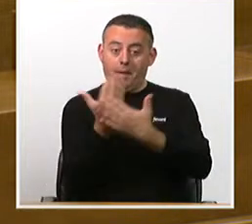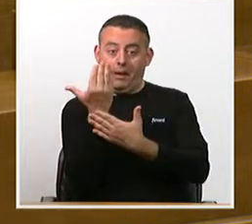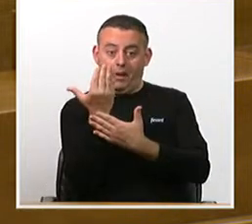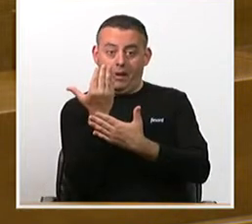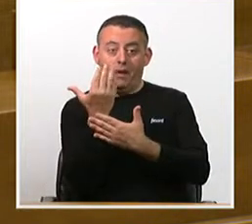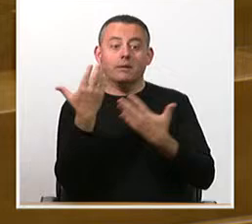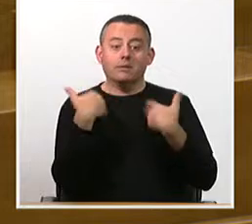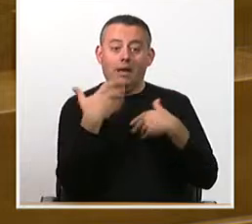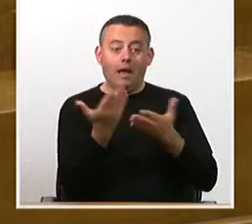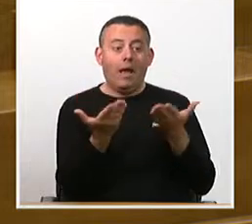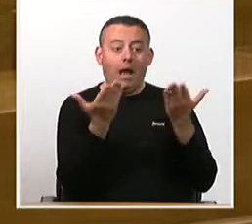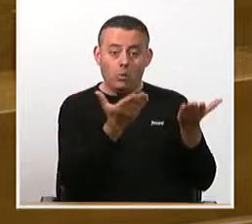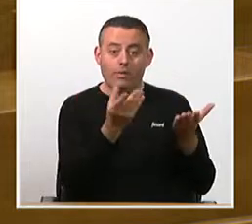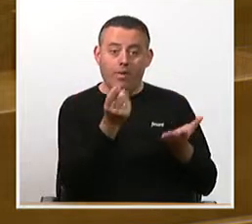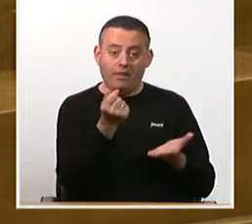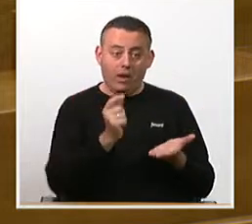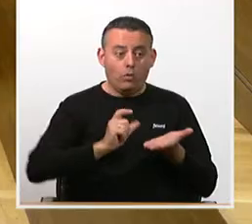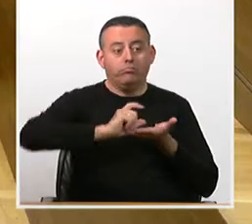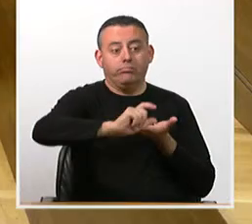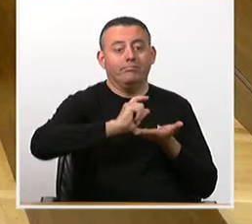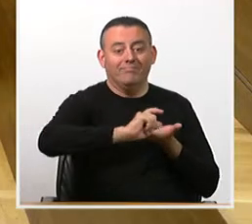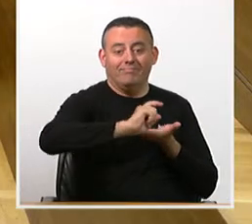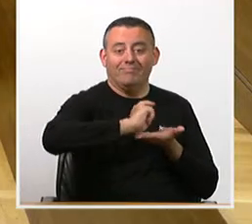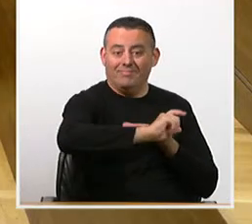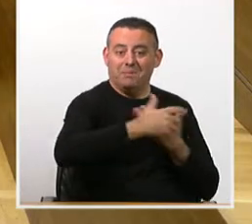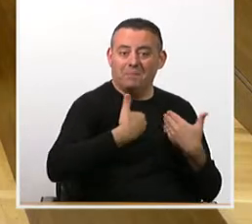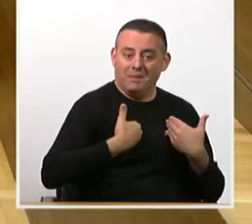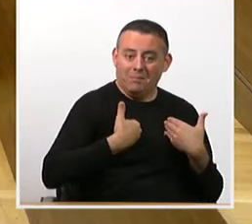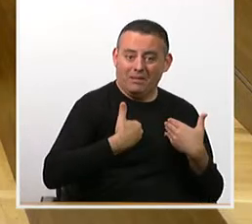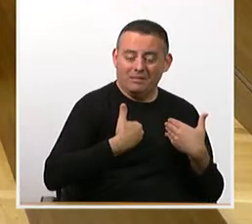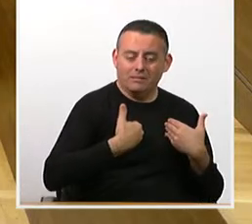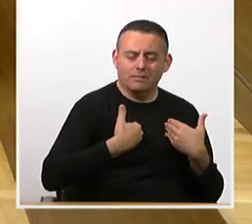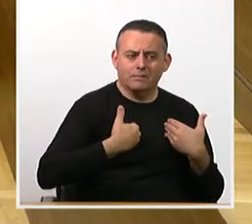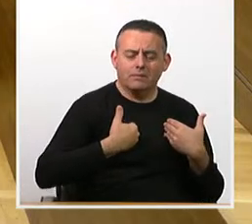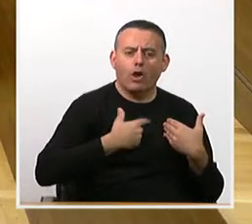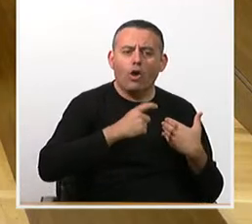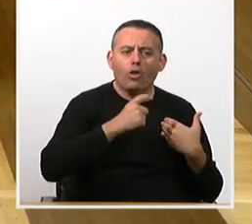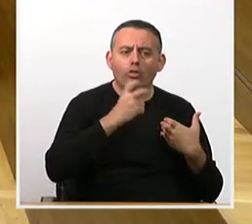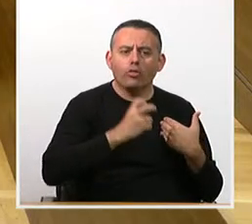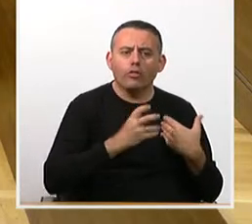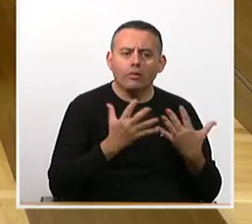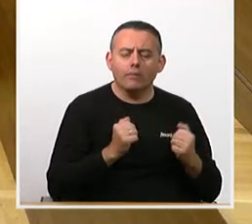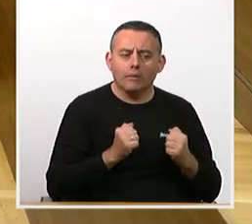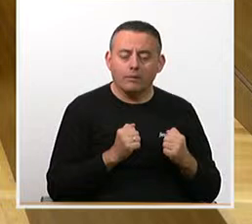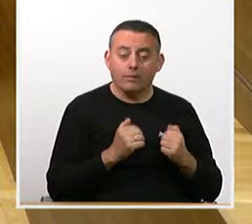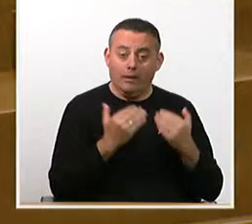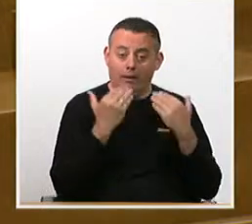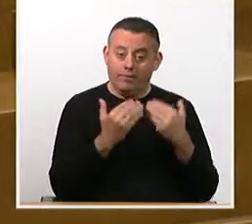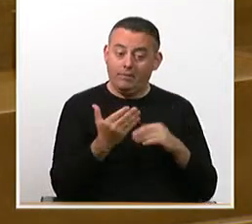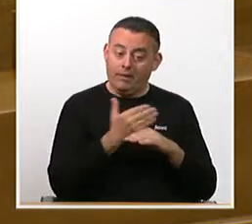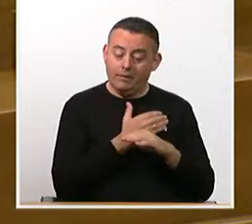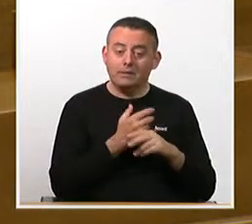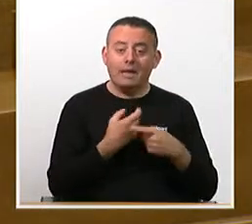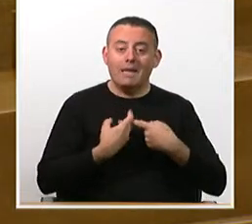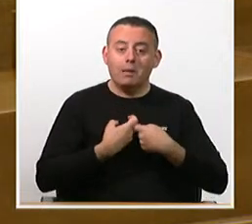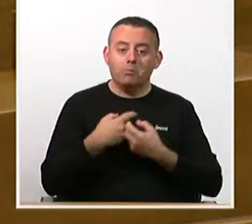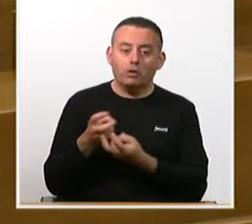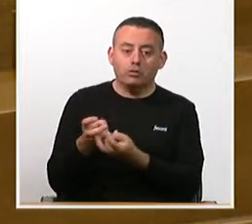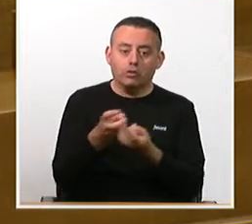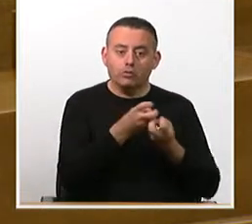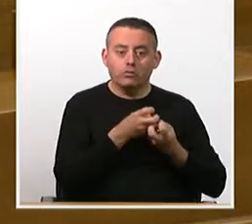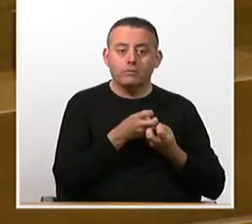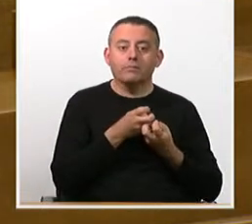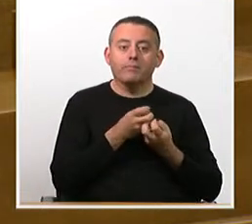han en de es important es important que cu